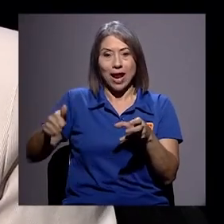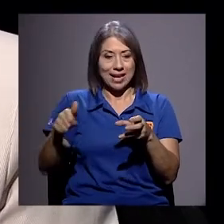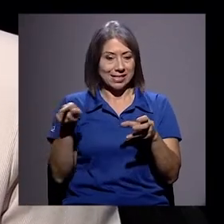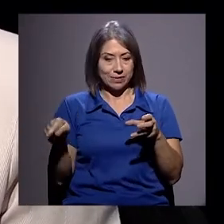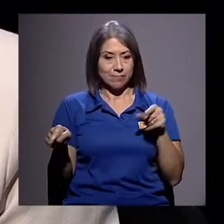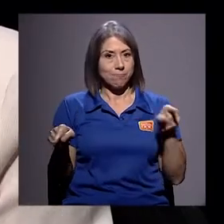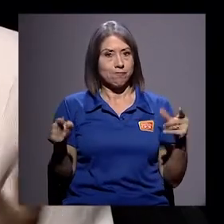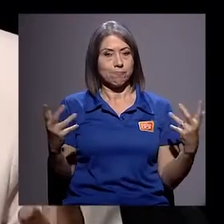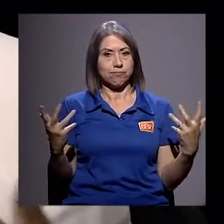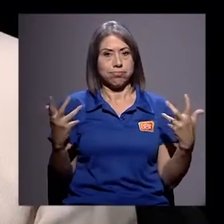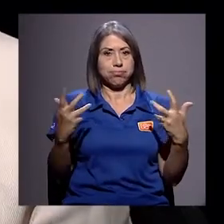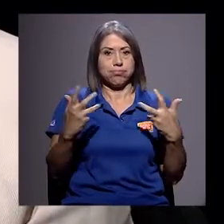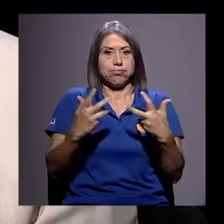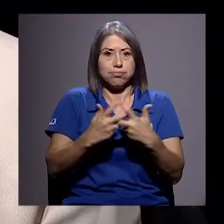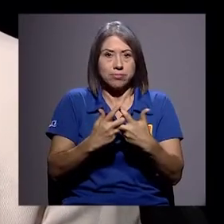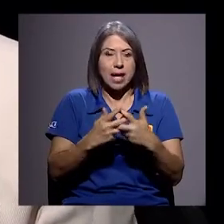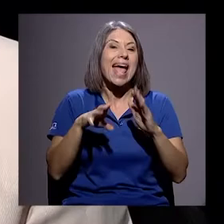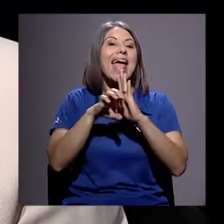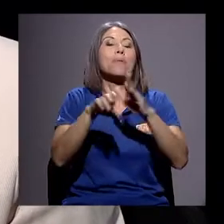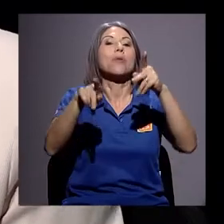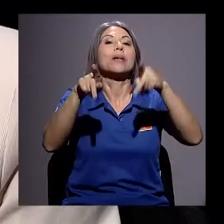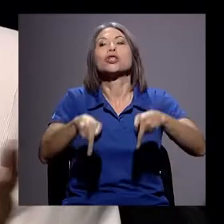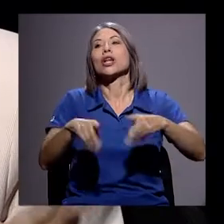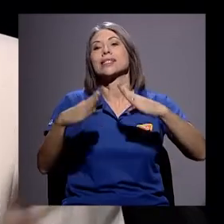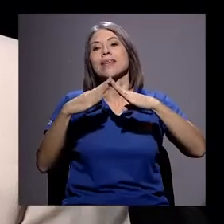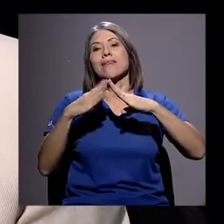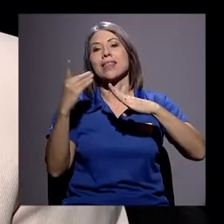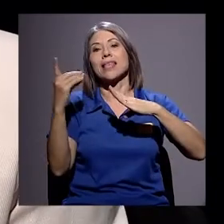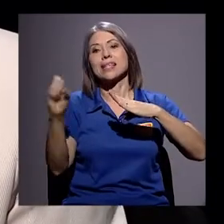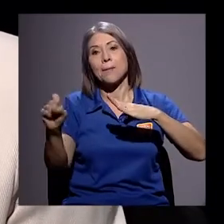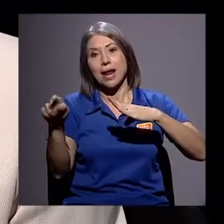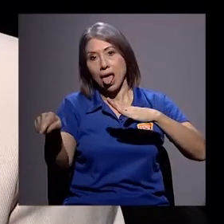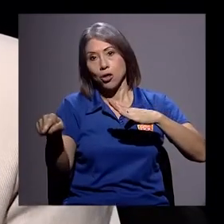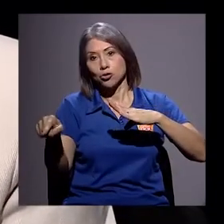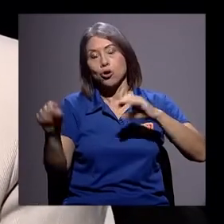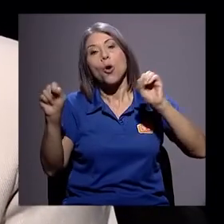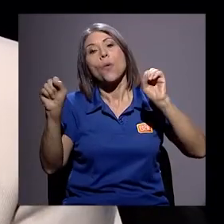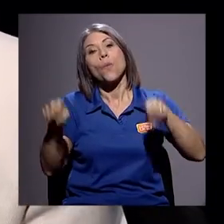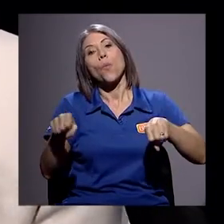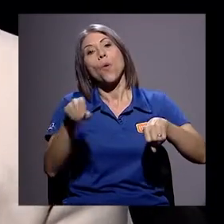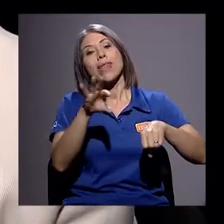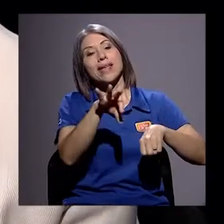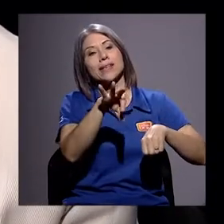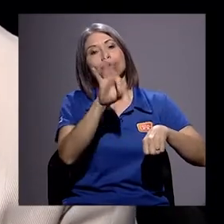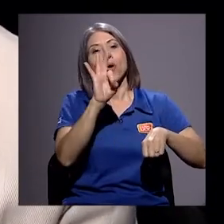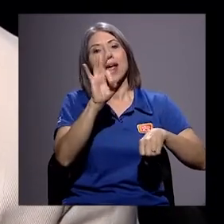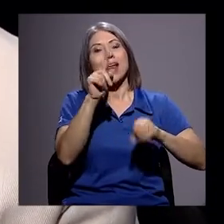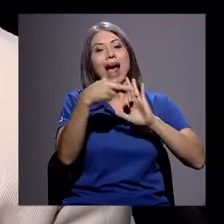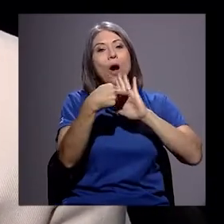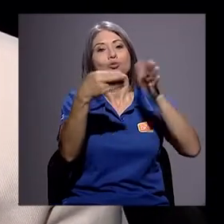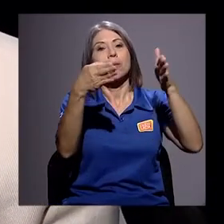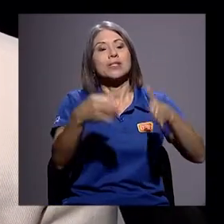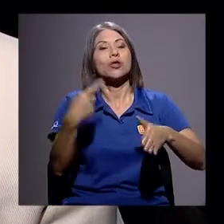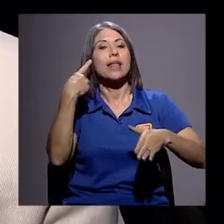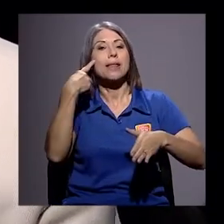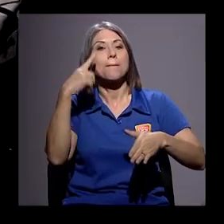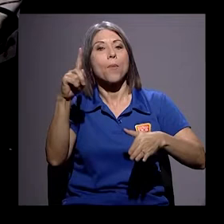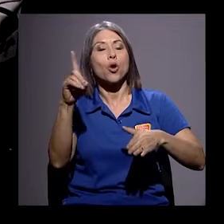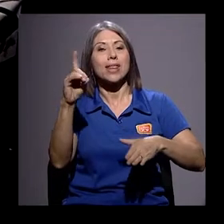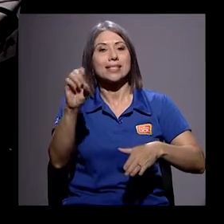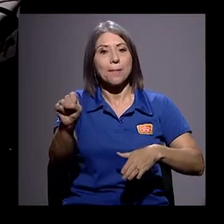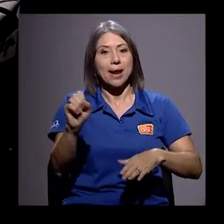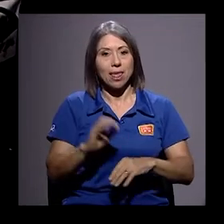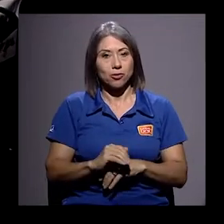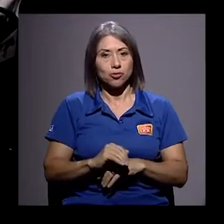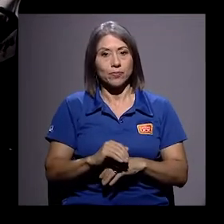donde digamos quienes vivan en desamparados van a poder escoger a un representante por desamparados